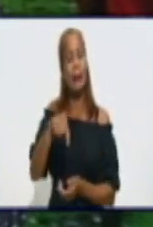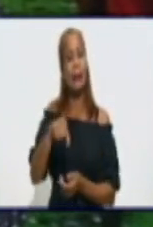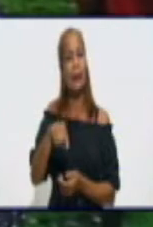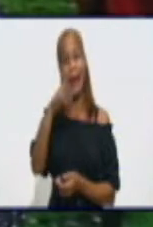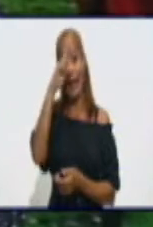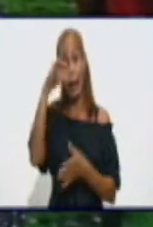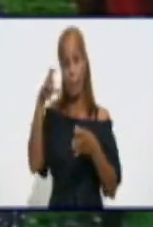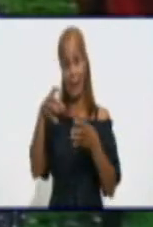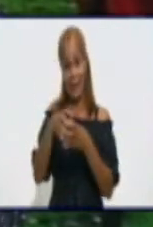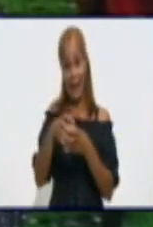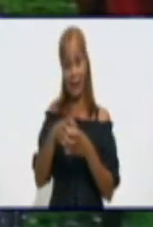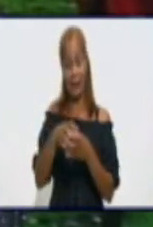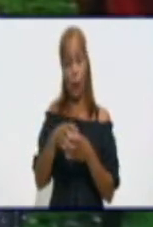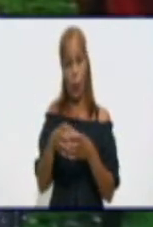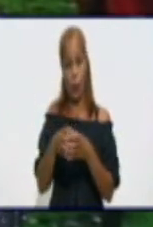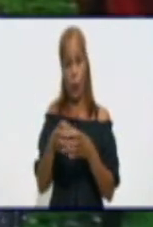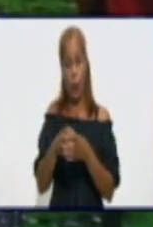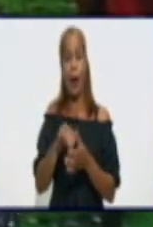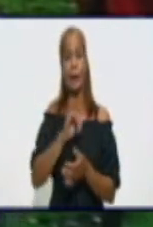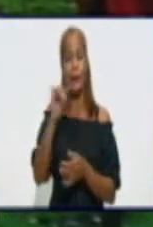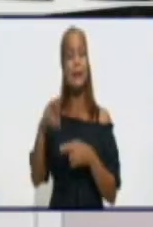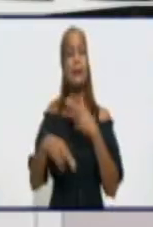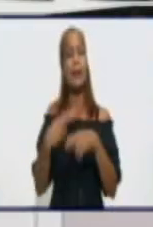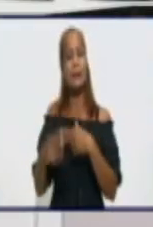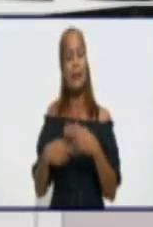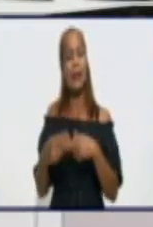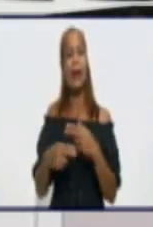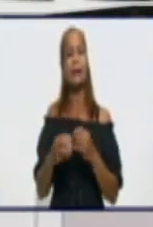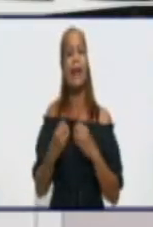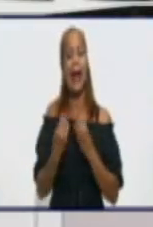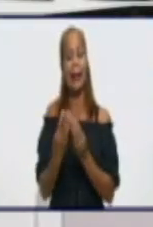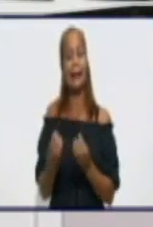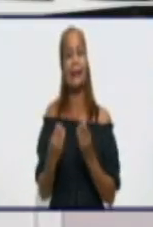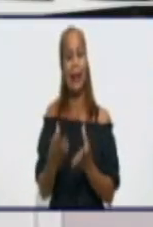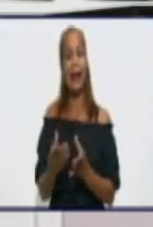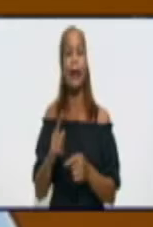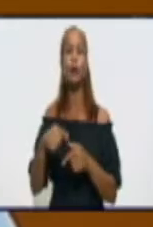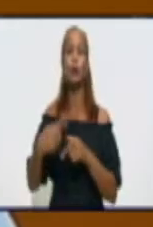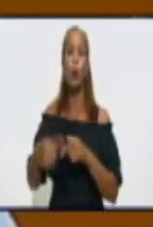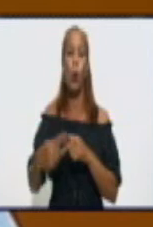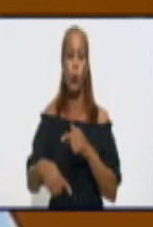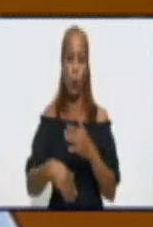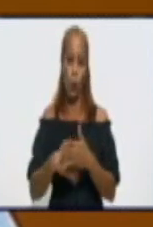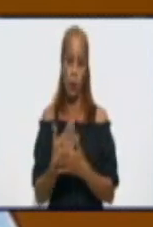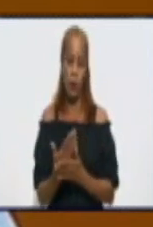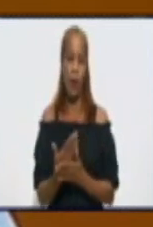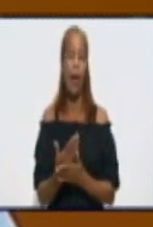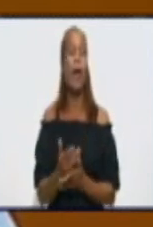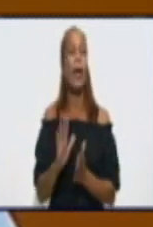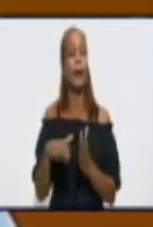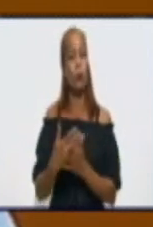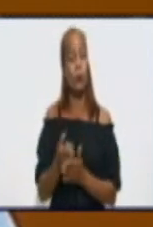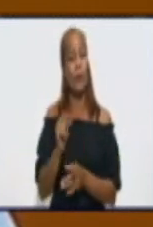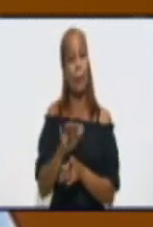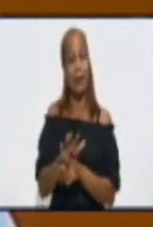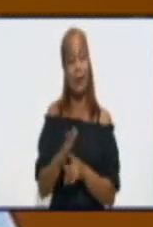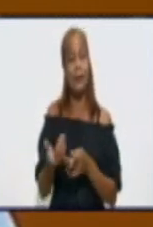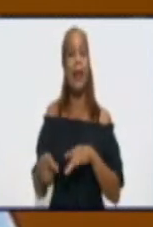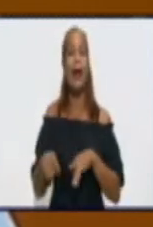¿las entregas se hacían diarias? Sí, nosotros a partir de las exigencias que se tienen